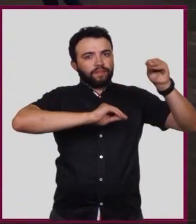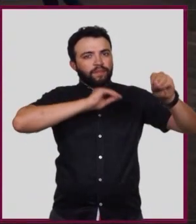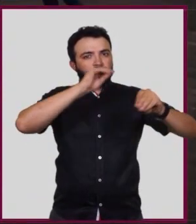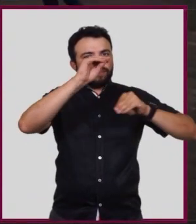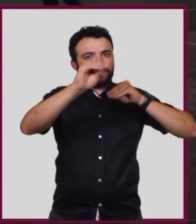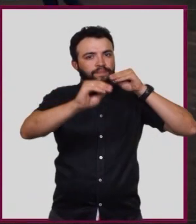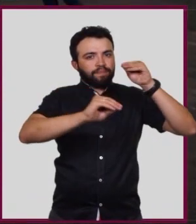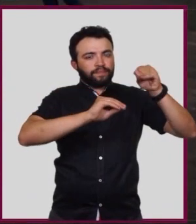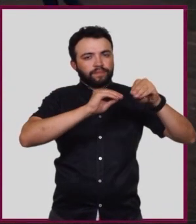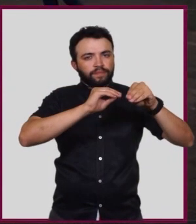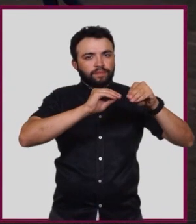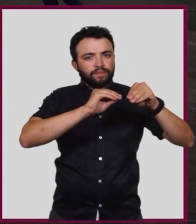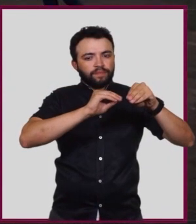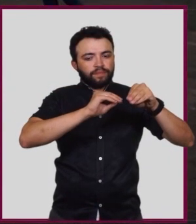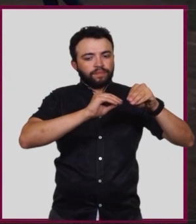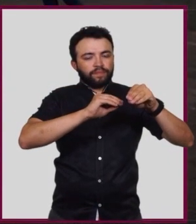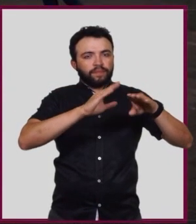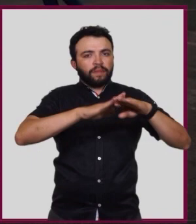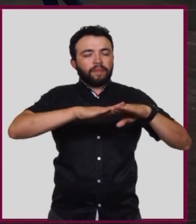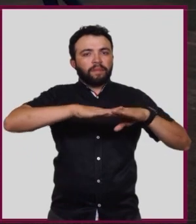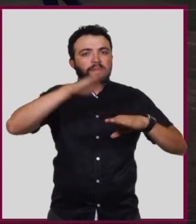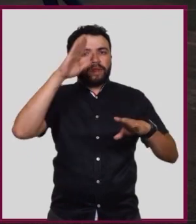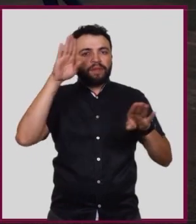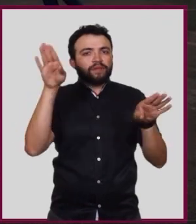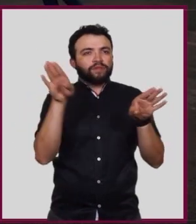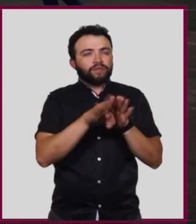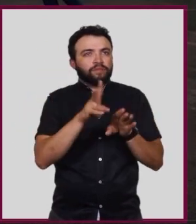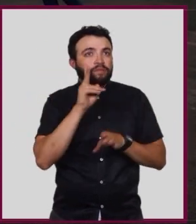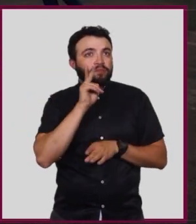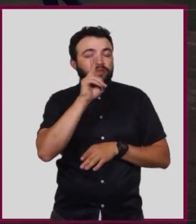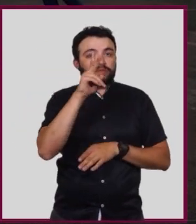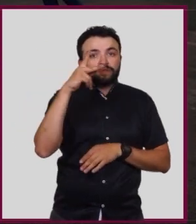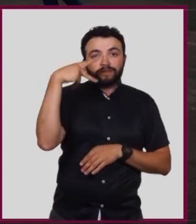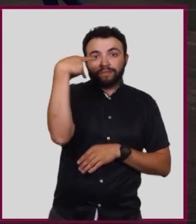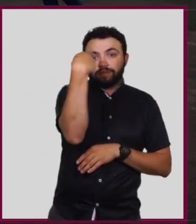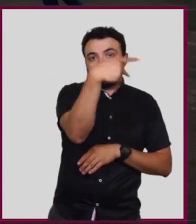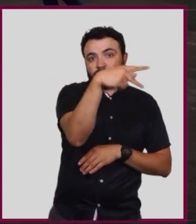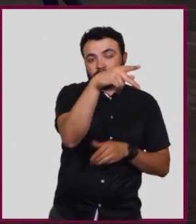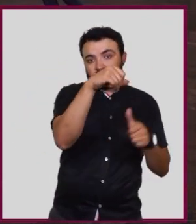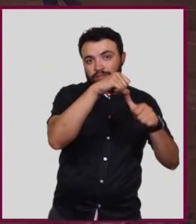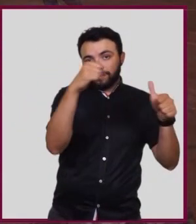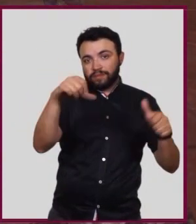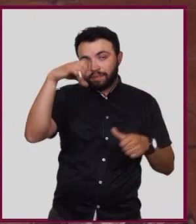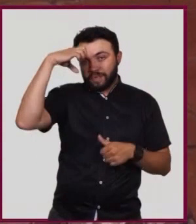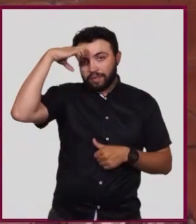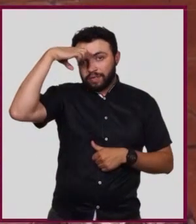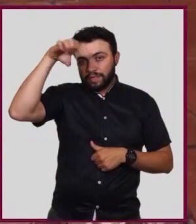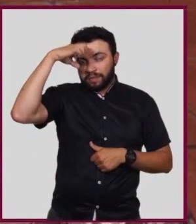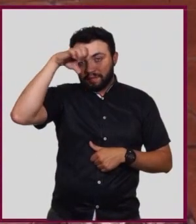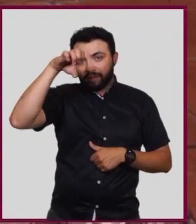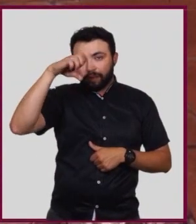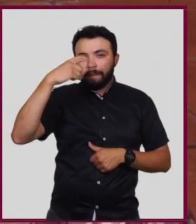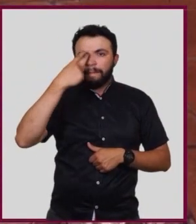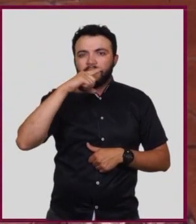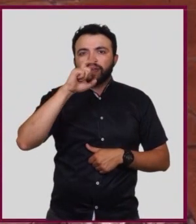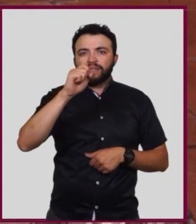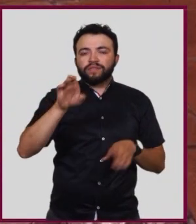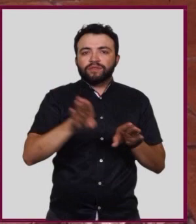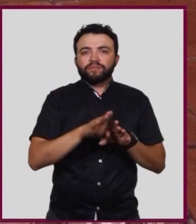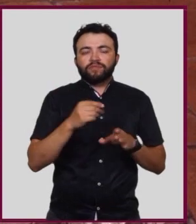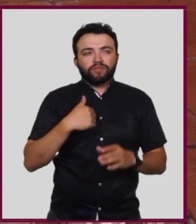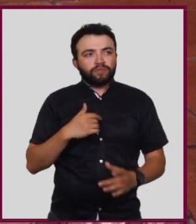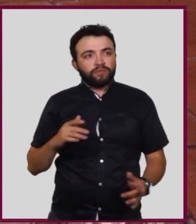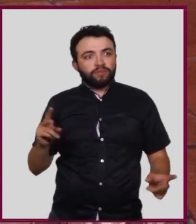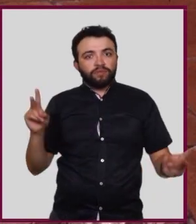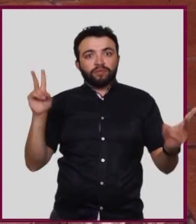obedece más a la experiencia y a un encuentro